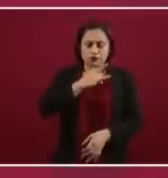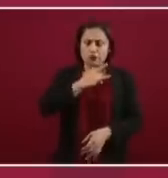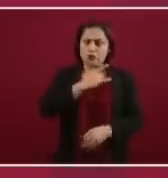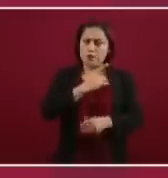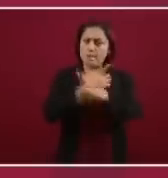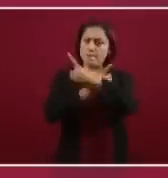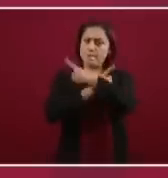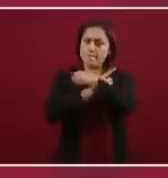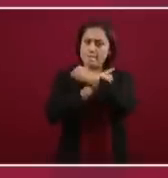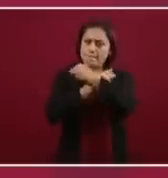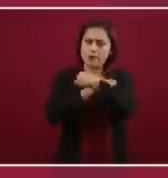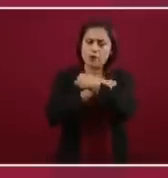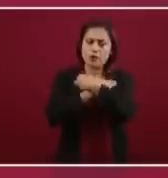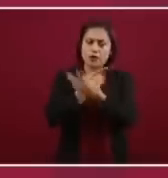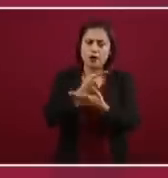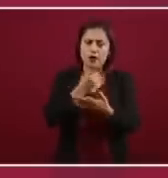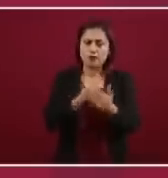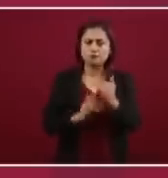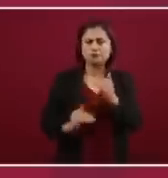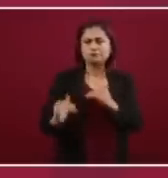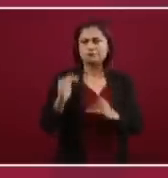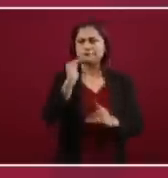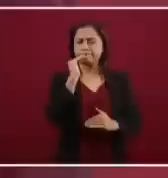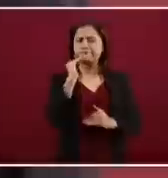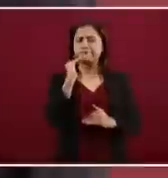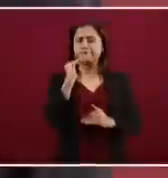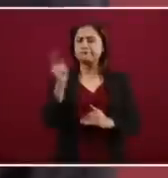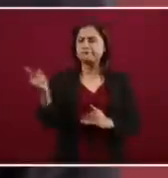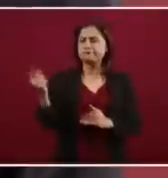se resiste cualquier